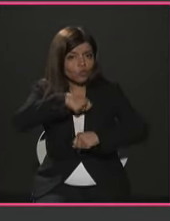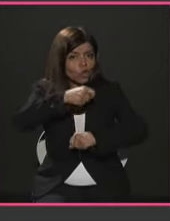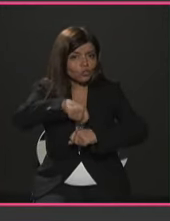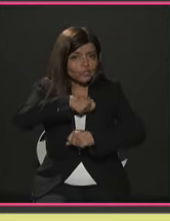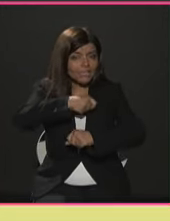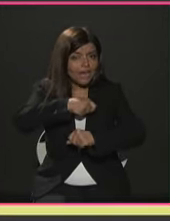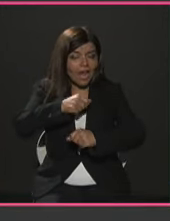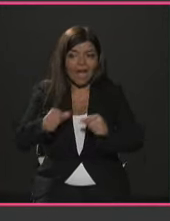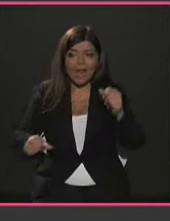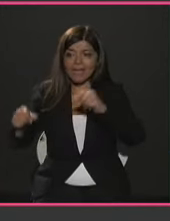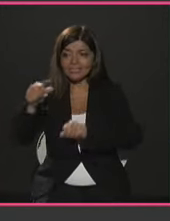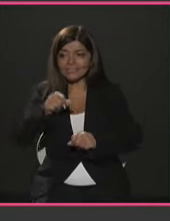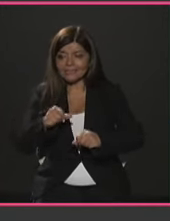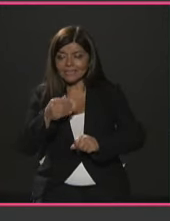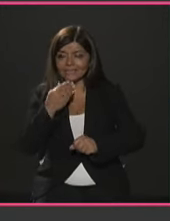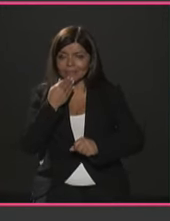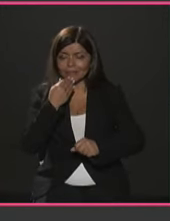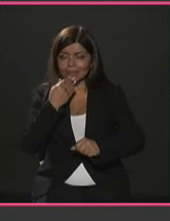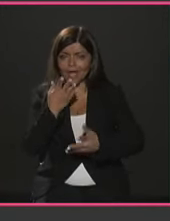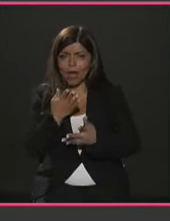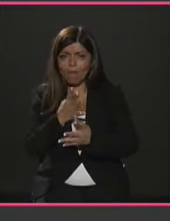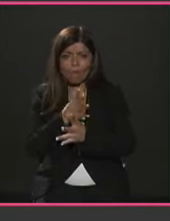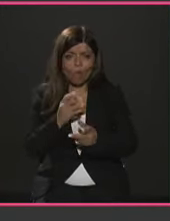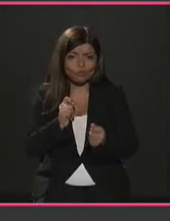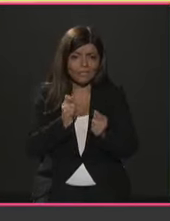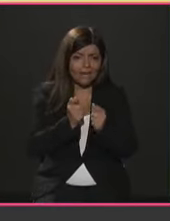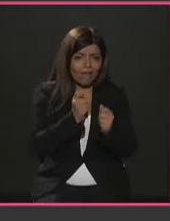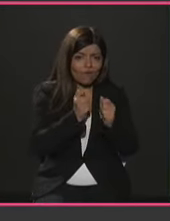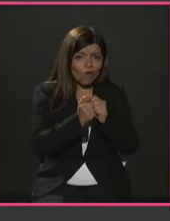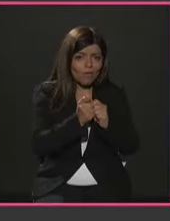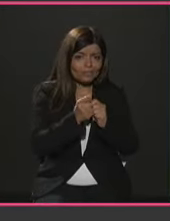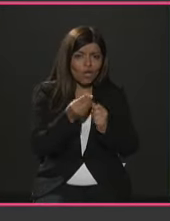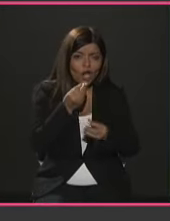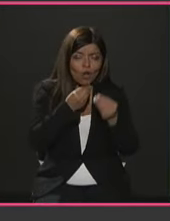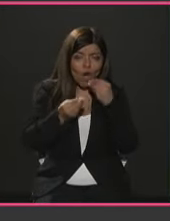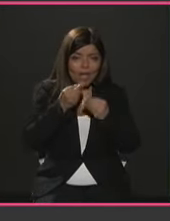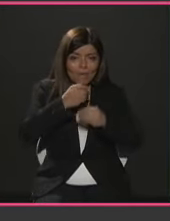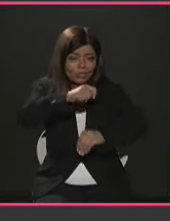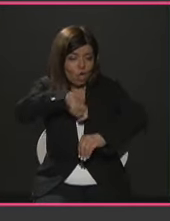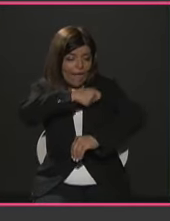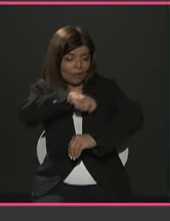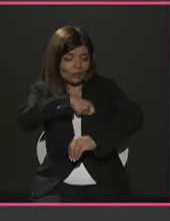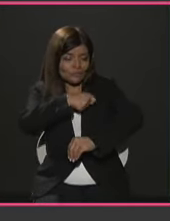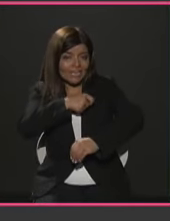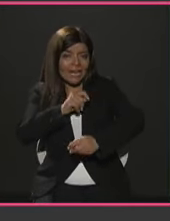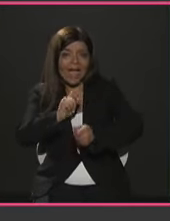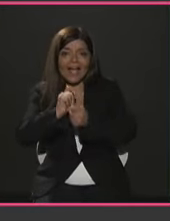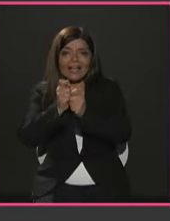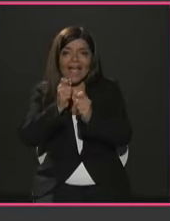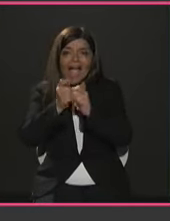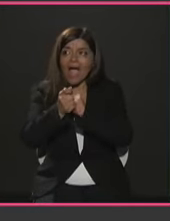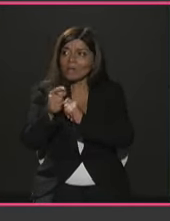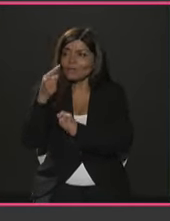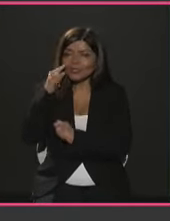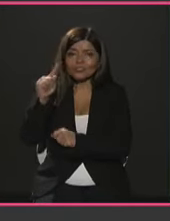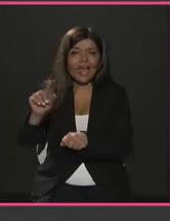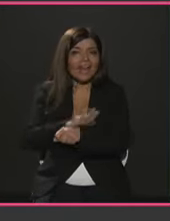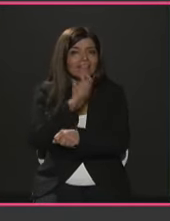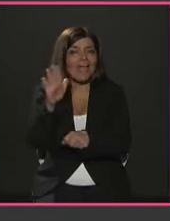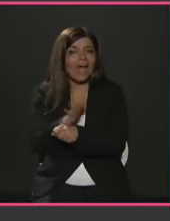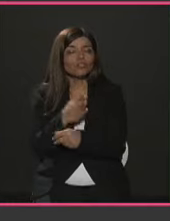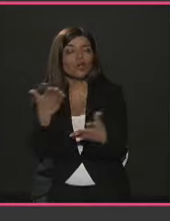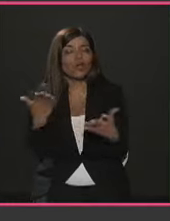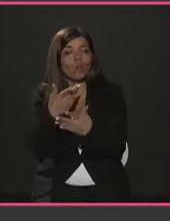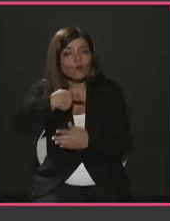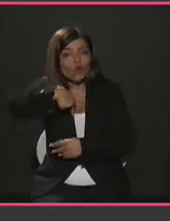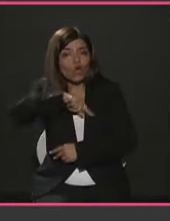cocinamos pasan muchas transformaciones químicas físicas y biológicas los alimentos Y de alguna forma lo que valoró la academia era de Cómo